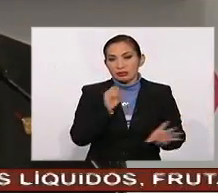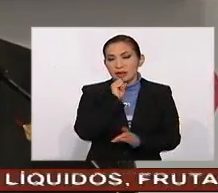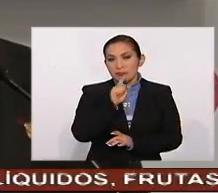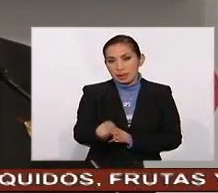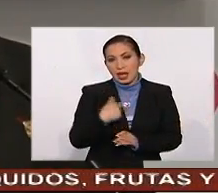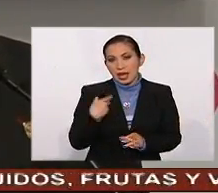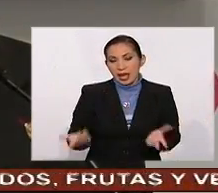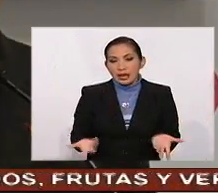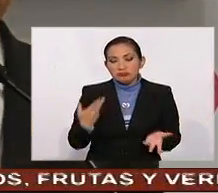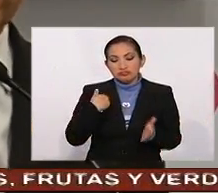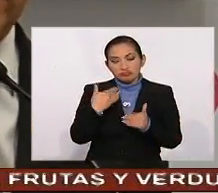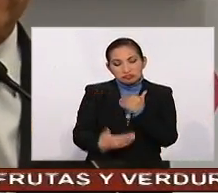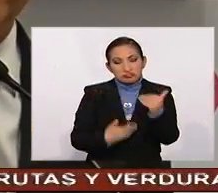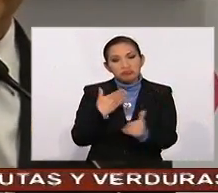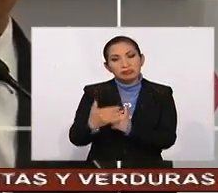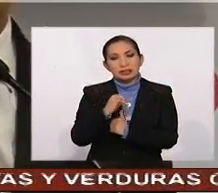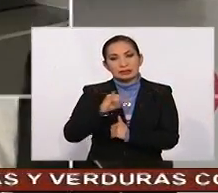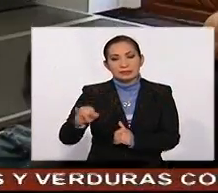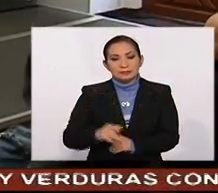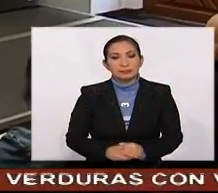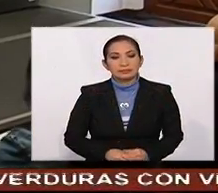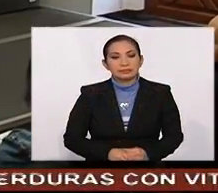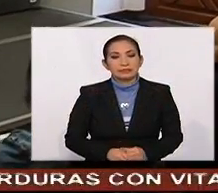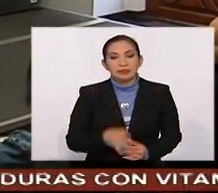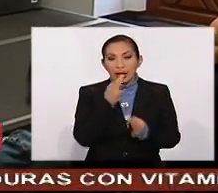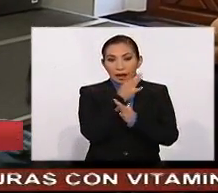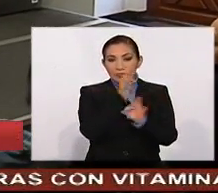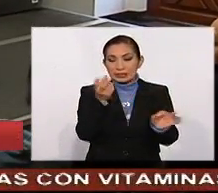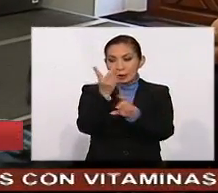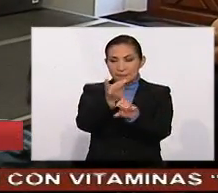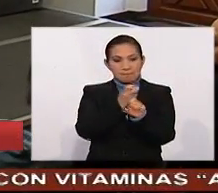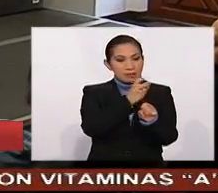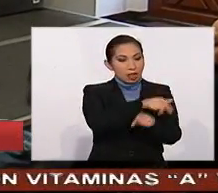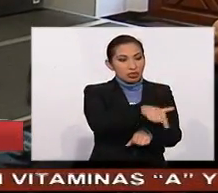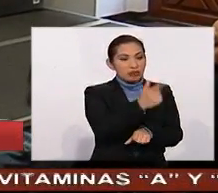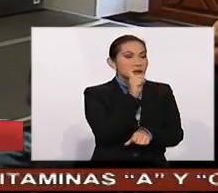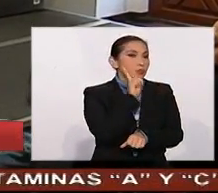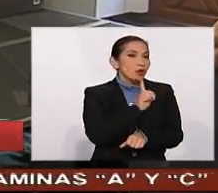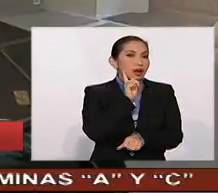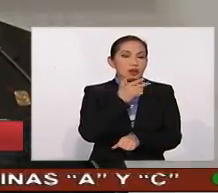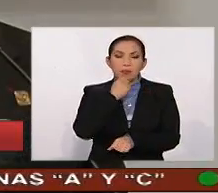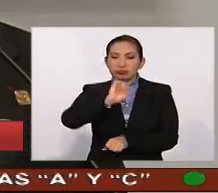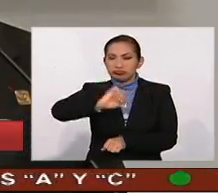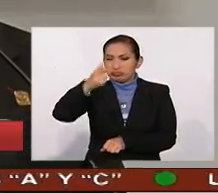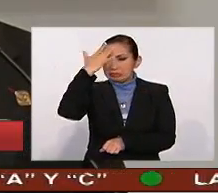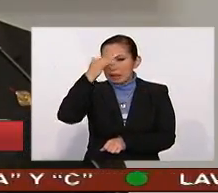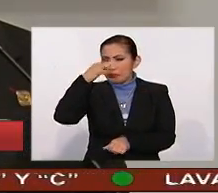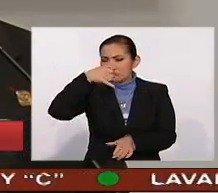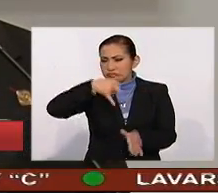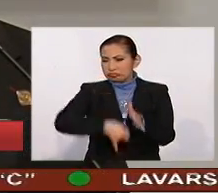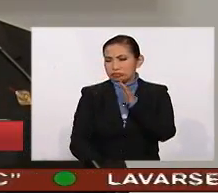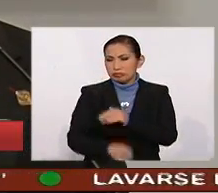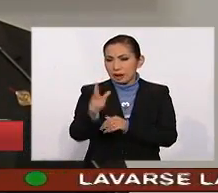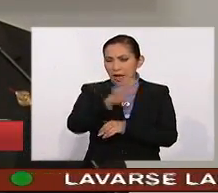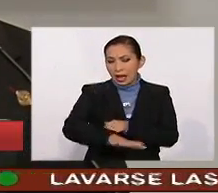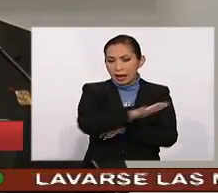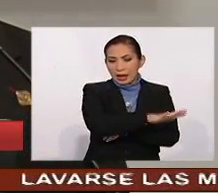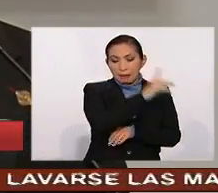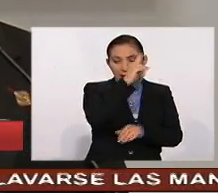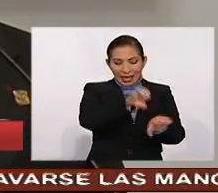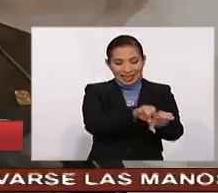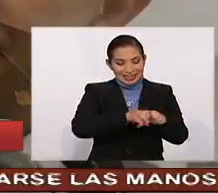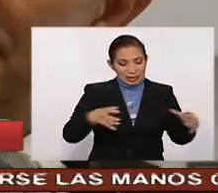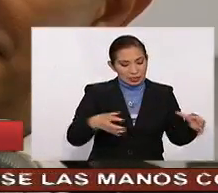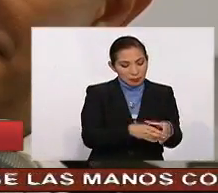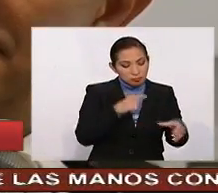parte programática de izquierda. Informó que convocará a 12 mujeres y hombres expertos en diferentes áreas para integrar el equipo